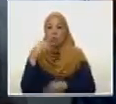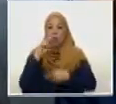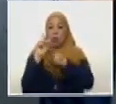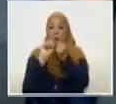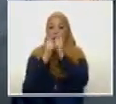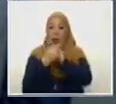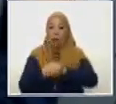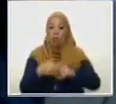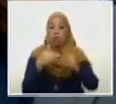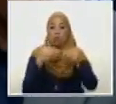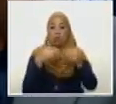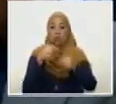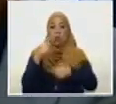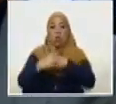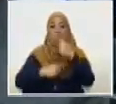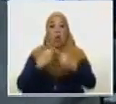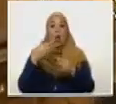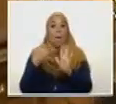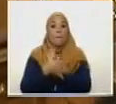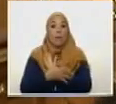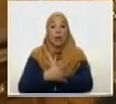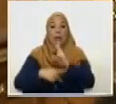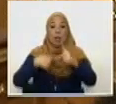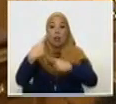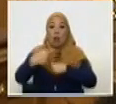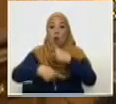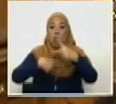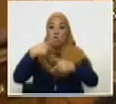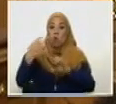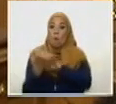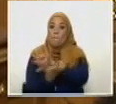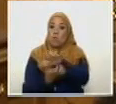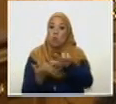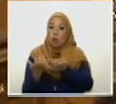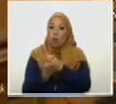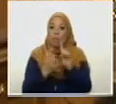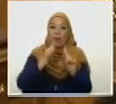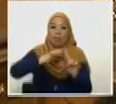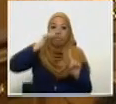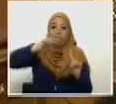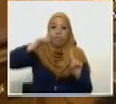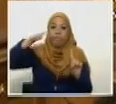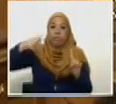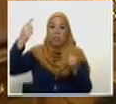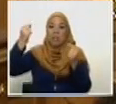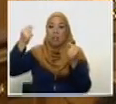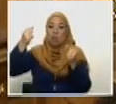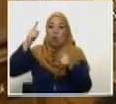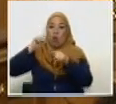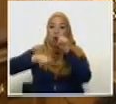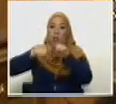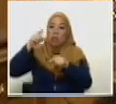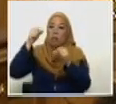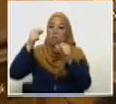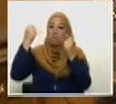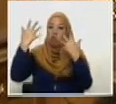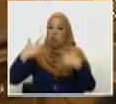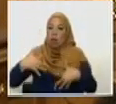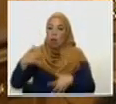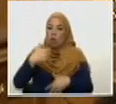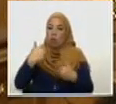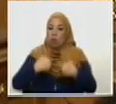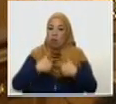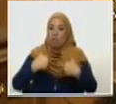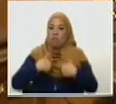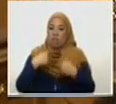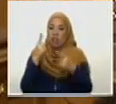al quiebre de las expectativas inflacionarias, la resolución de los desbalances que afectan a la economía nacional y la consolidación de